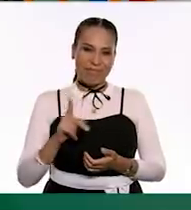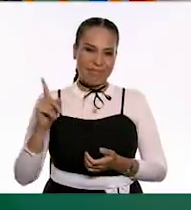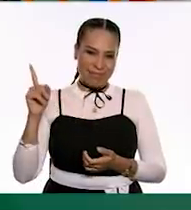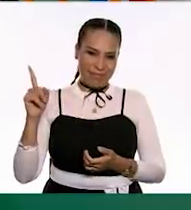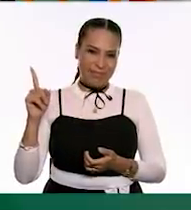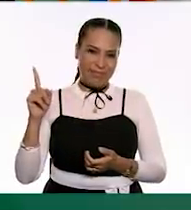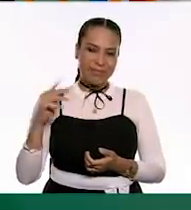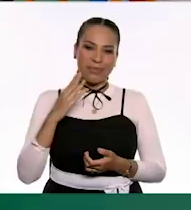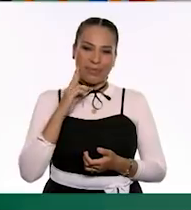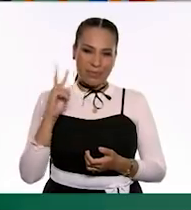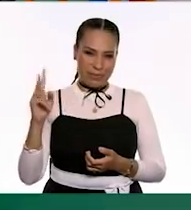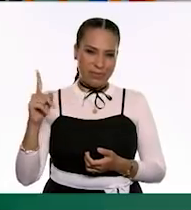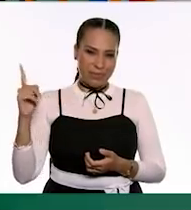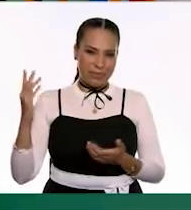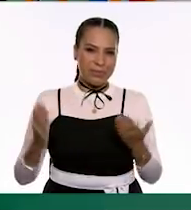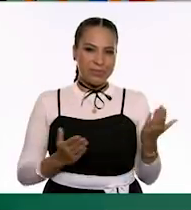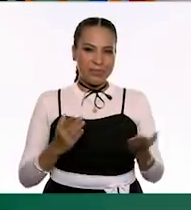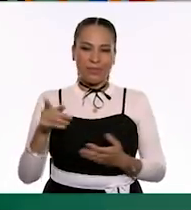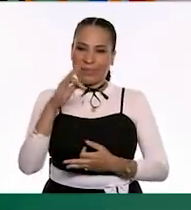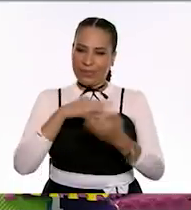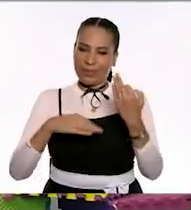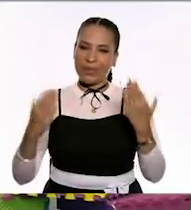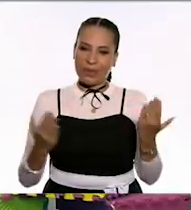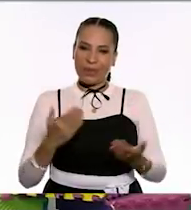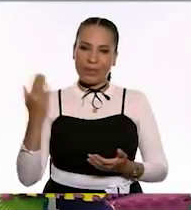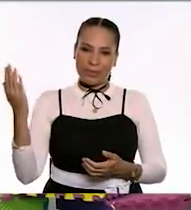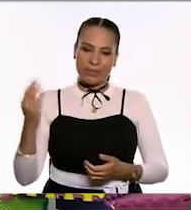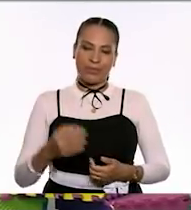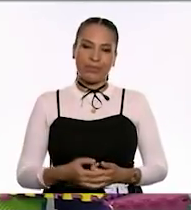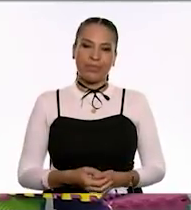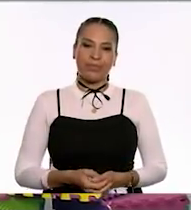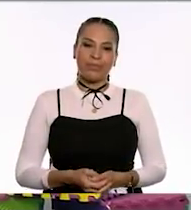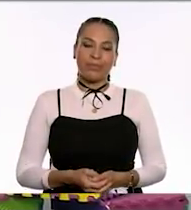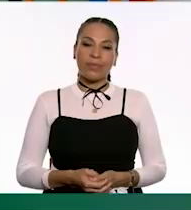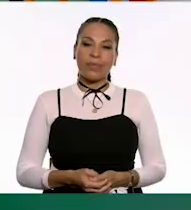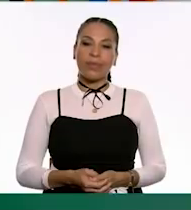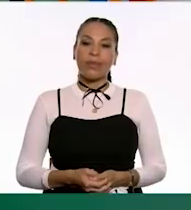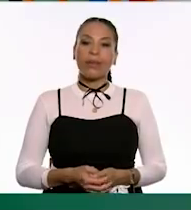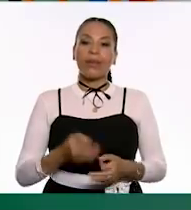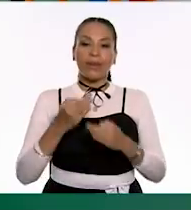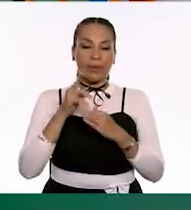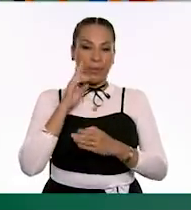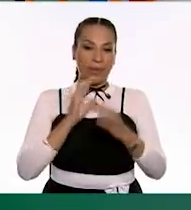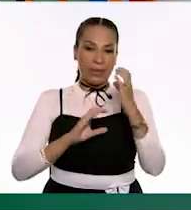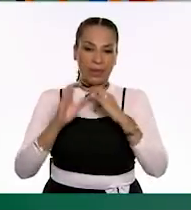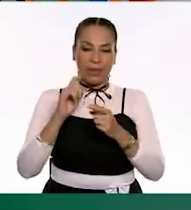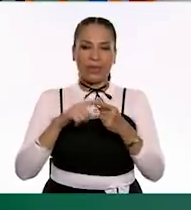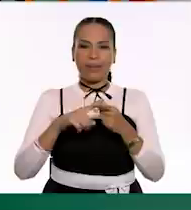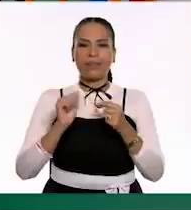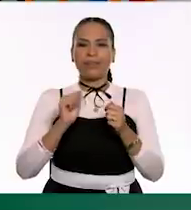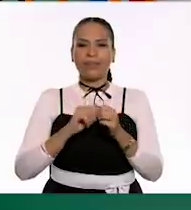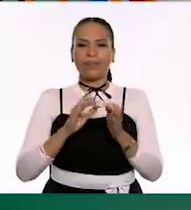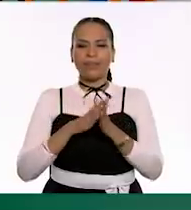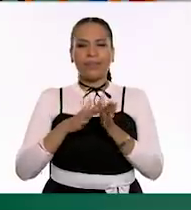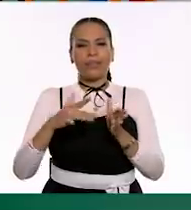que voy a bailar. Todos allá a bailar. Sí. Bueno. Va de esta canción, graves y agudos. Los sonidos graves nos vamos